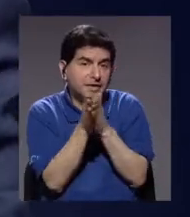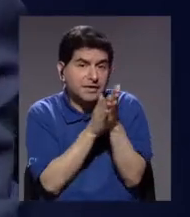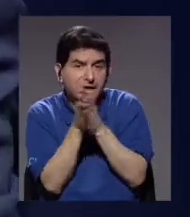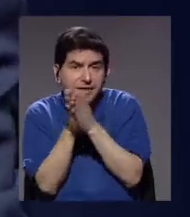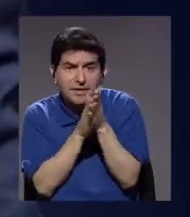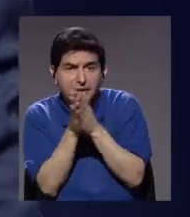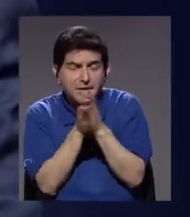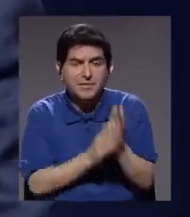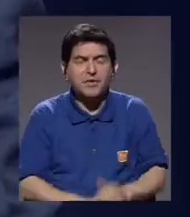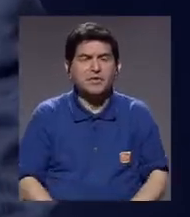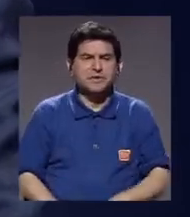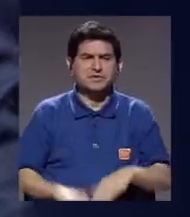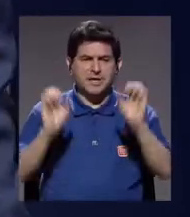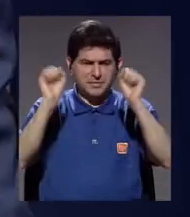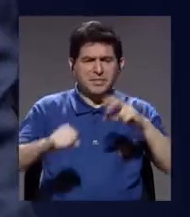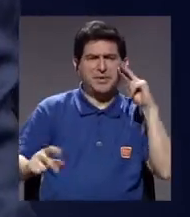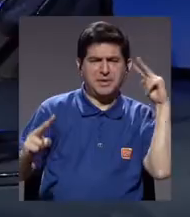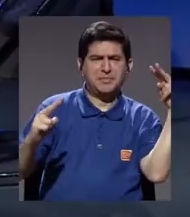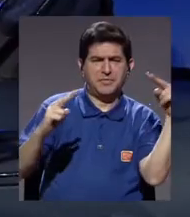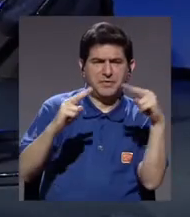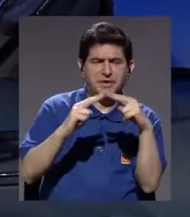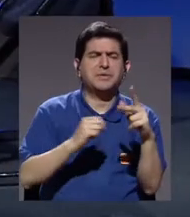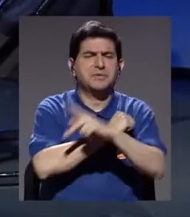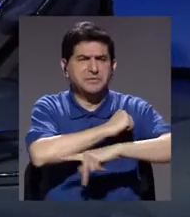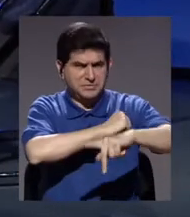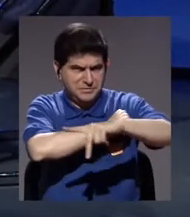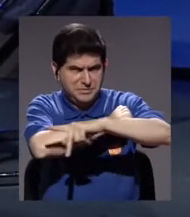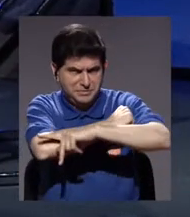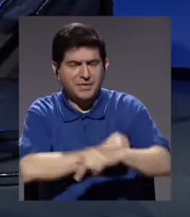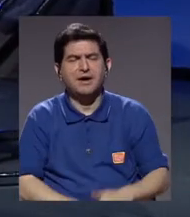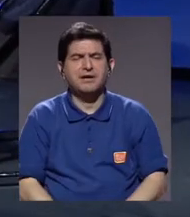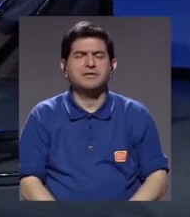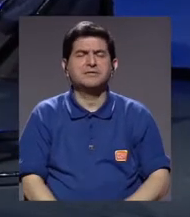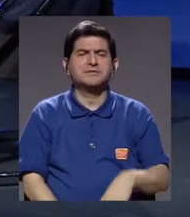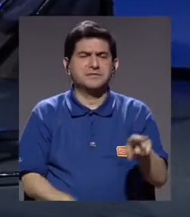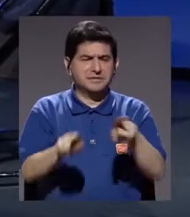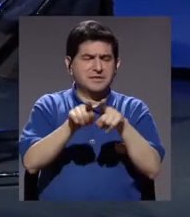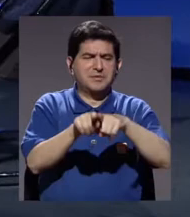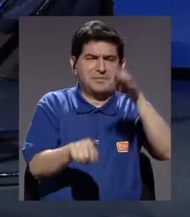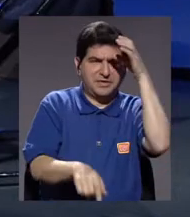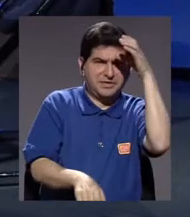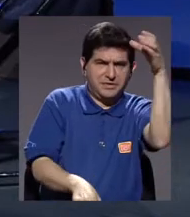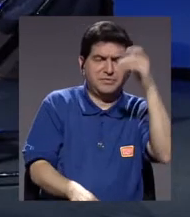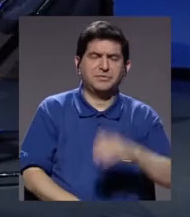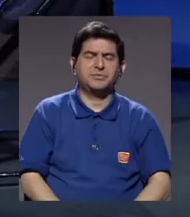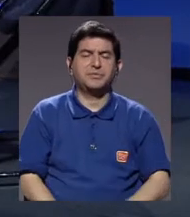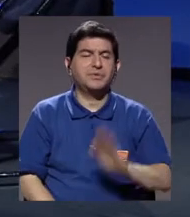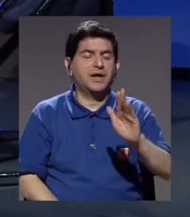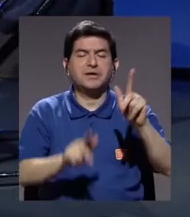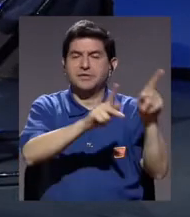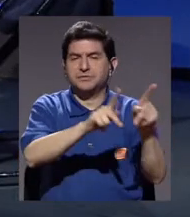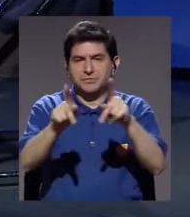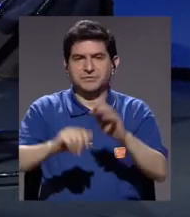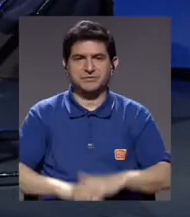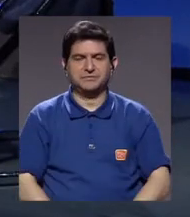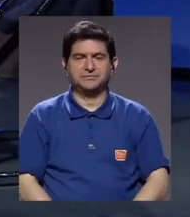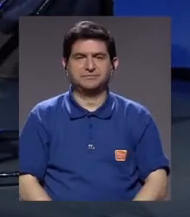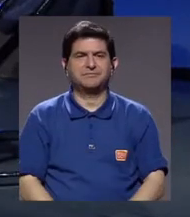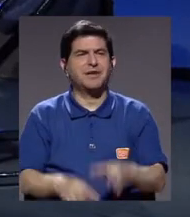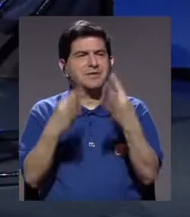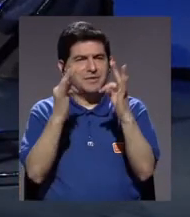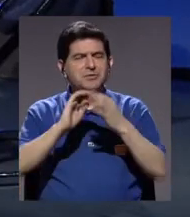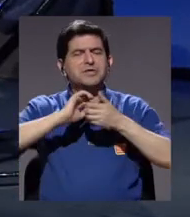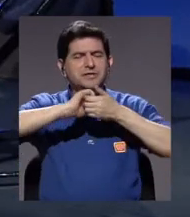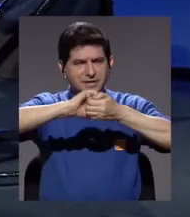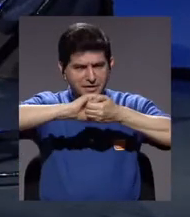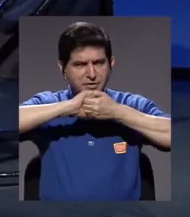aprovechando y conociendo un poquito más del país, de la cultura y todo eso. Y de su gente. Sí. Sí. Vamos a tratar